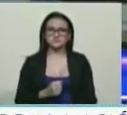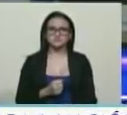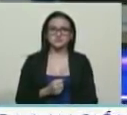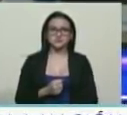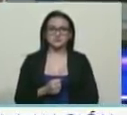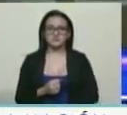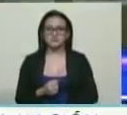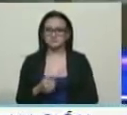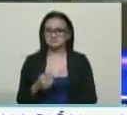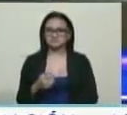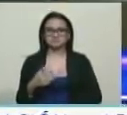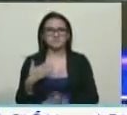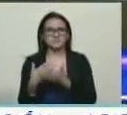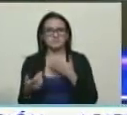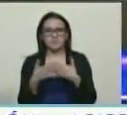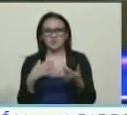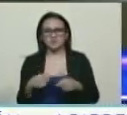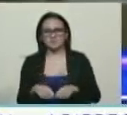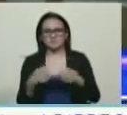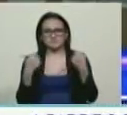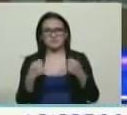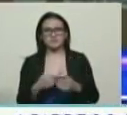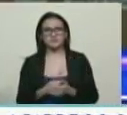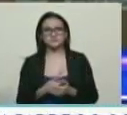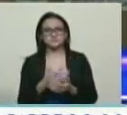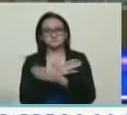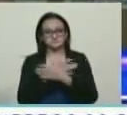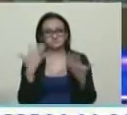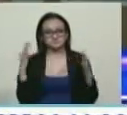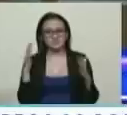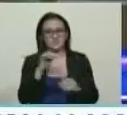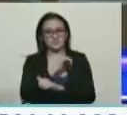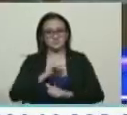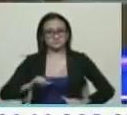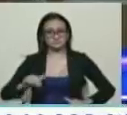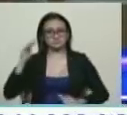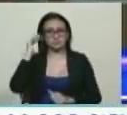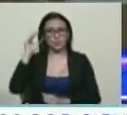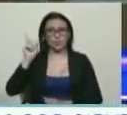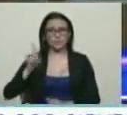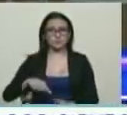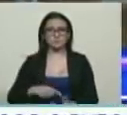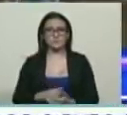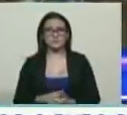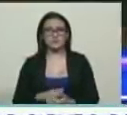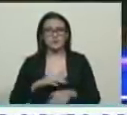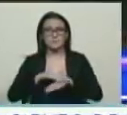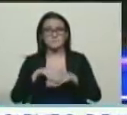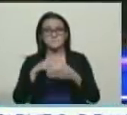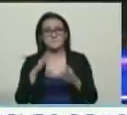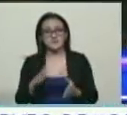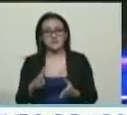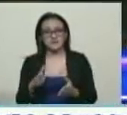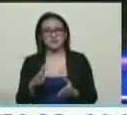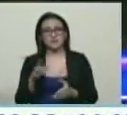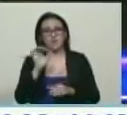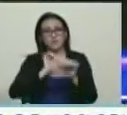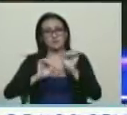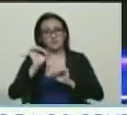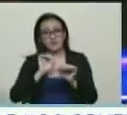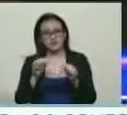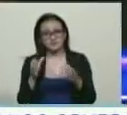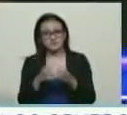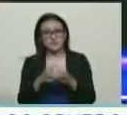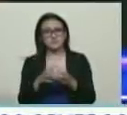alguno. Felicitamos a nuestra Fuerza Armada Nacional Bolivariana, al ministro Vladimir Padrino López, al